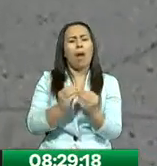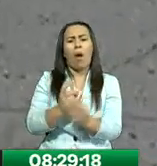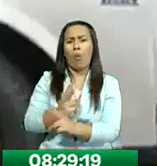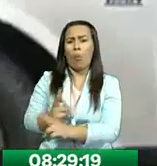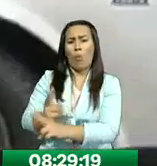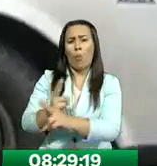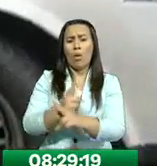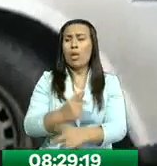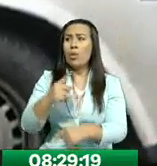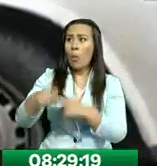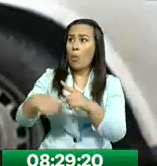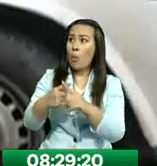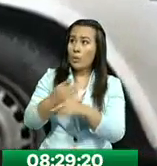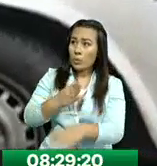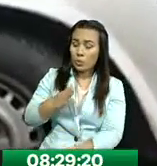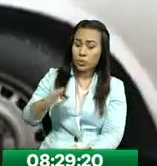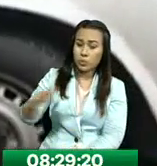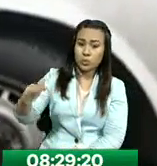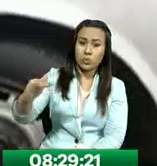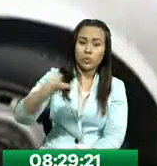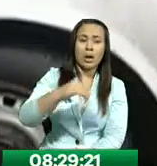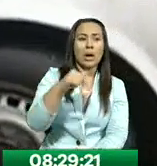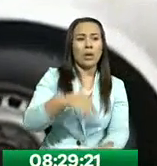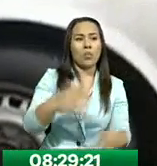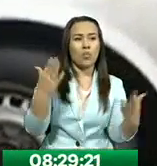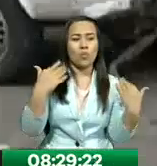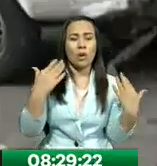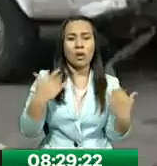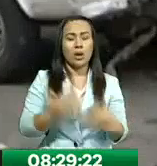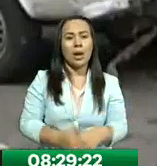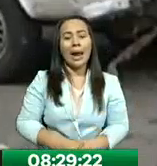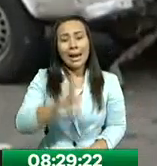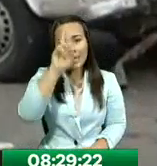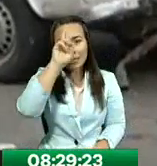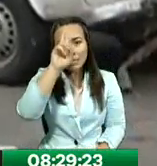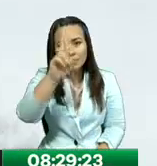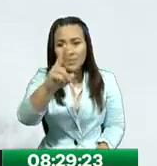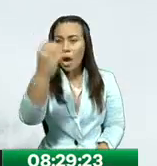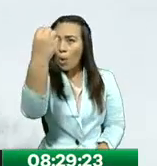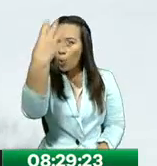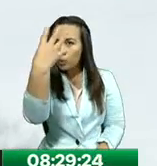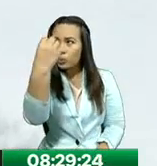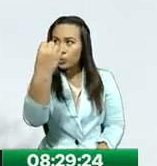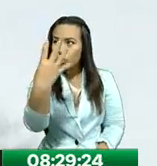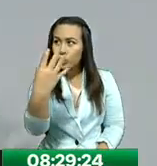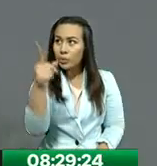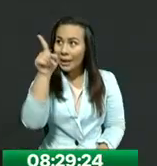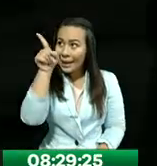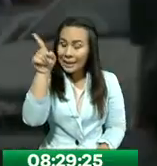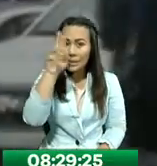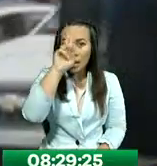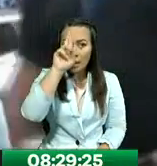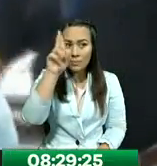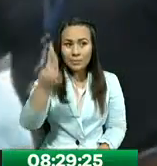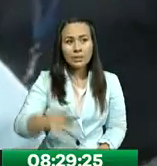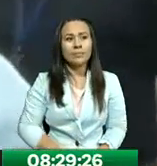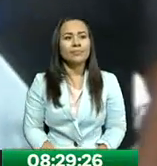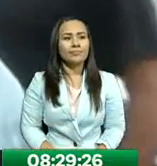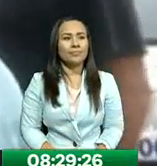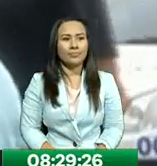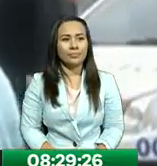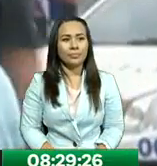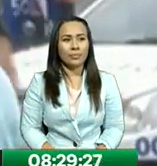al circular por este sector de la urbe porteña. Sobre todo que respeten las luces de estos semáforos. Es más conciencia, más que